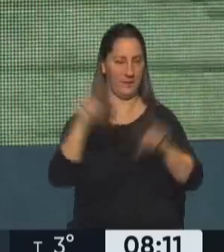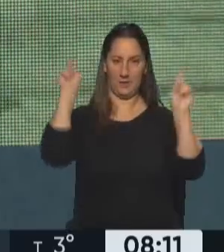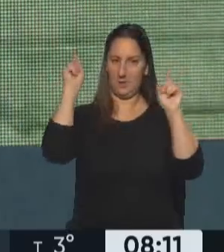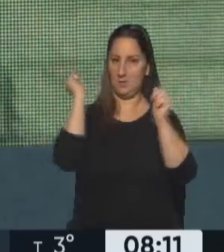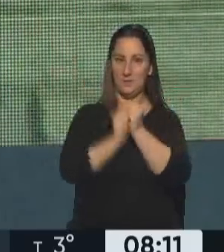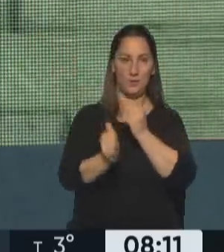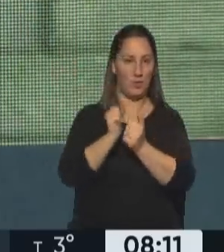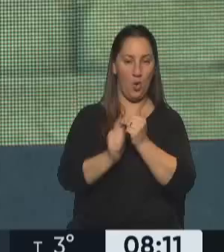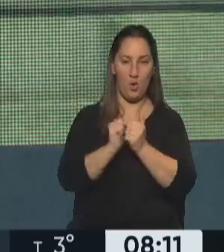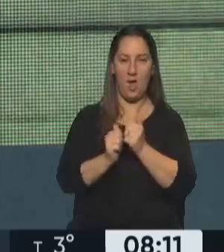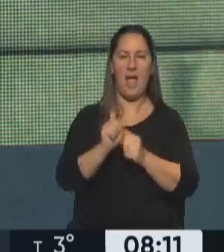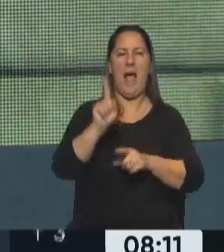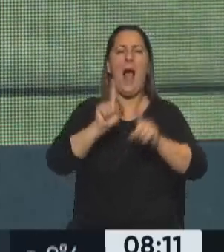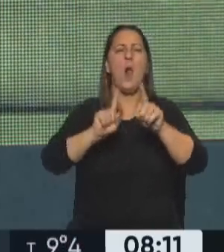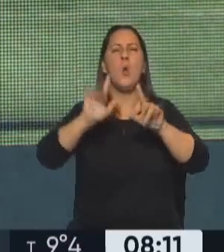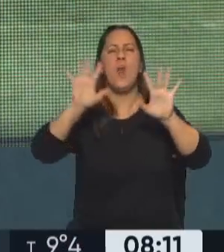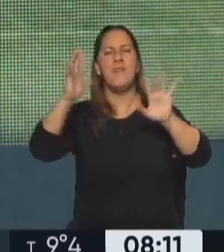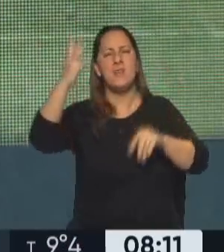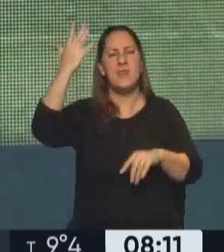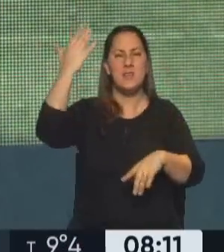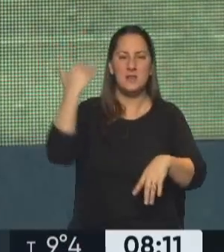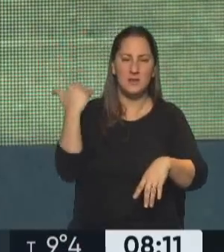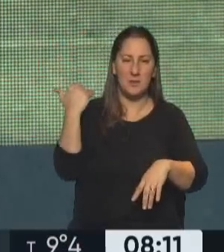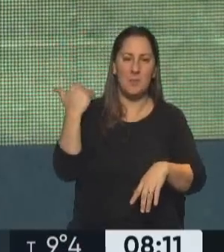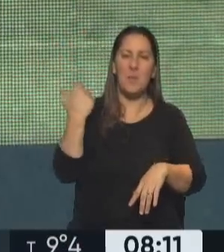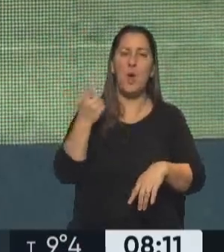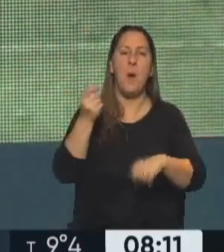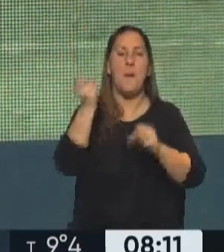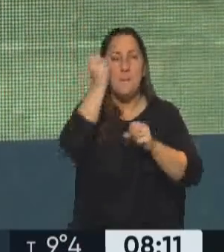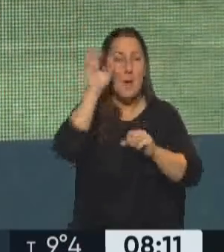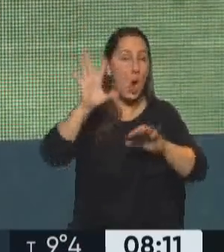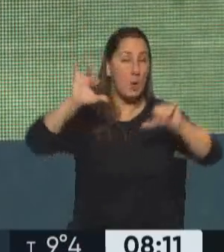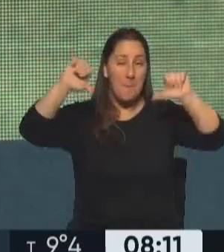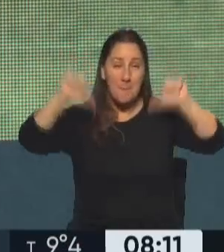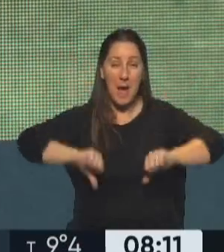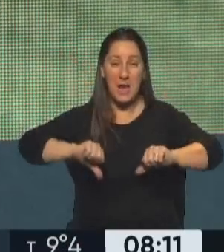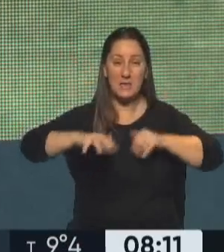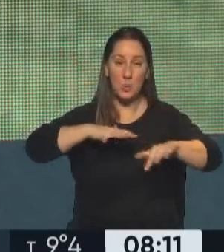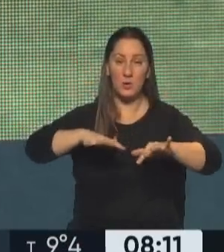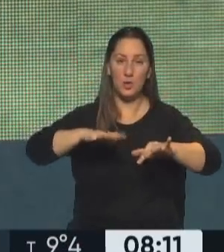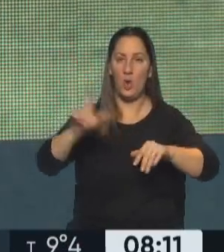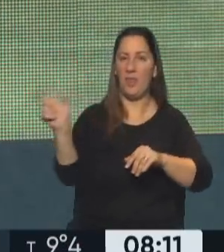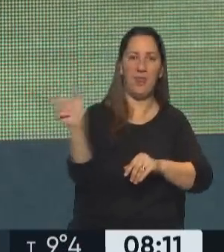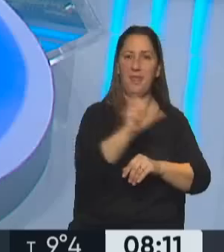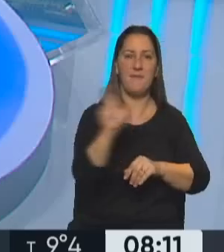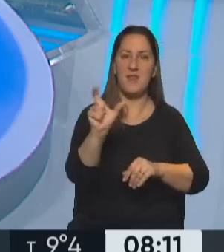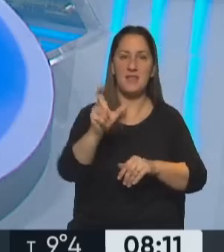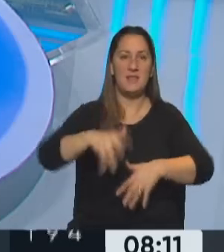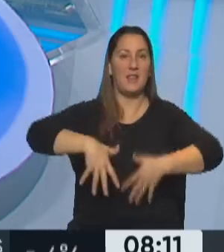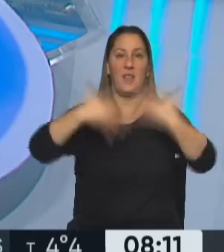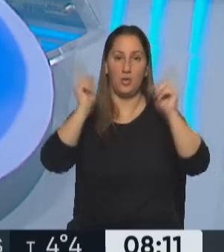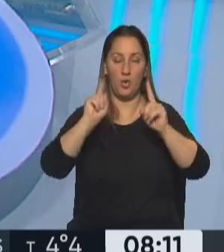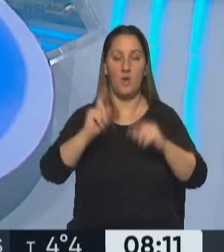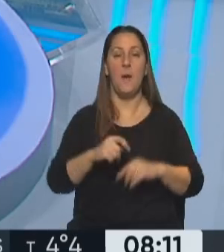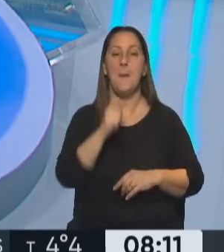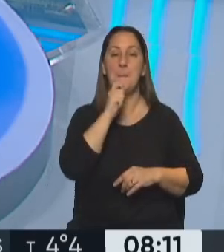historia. Ocurrió en algunos momentos, pero ni siquiera en las peores crisis económicas esta brecha era tan grande. Y es más fácil devaluar hacia arriba